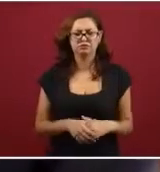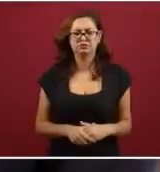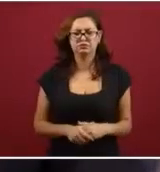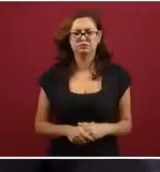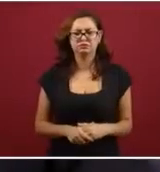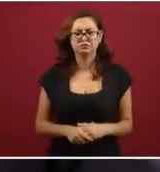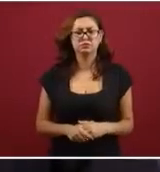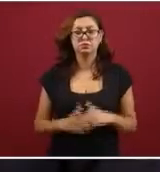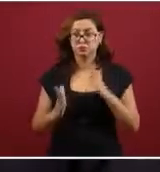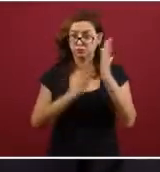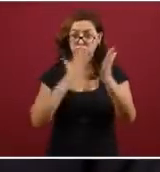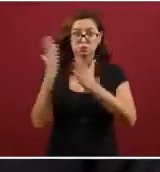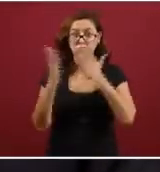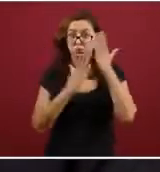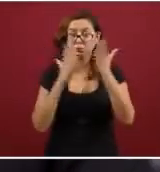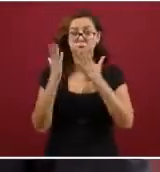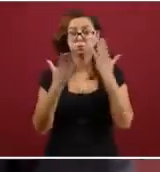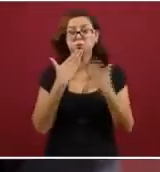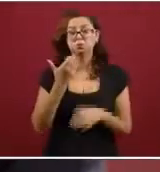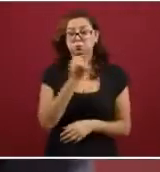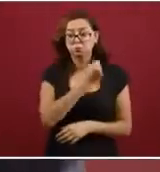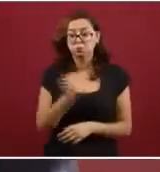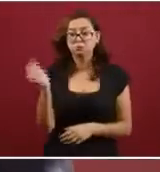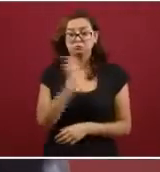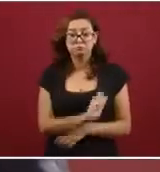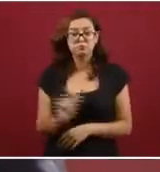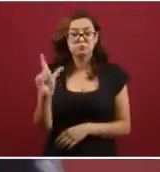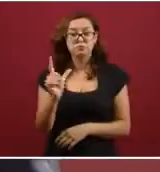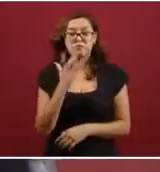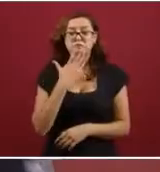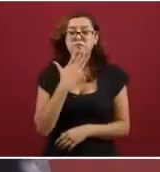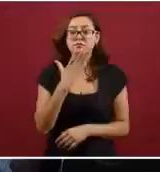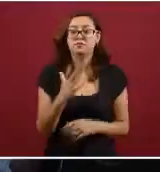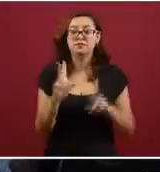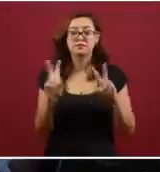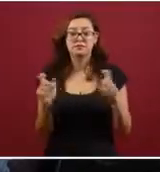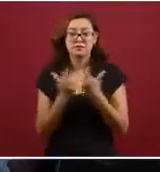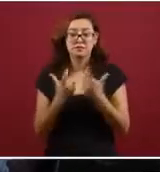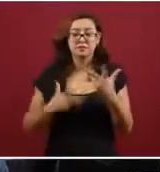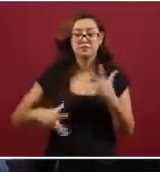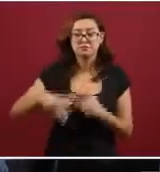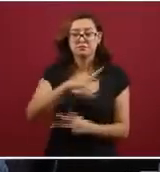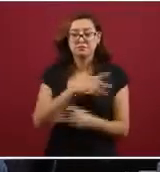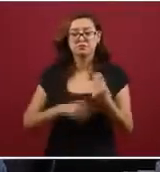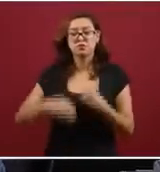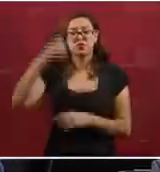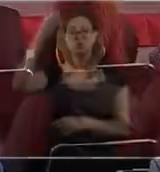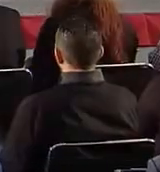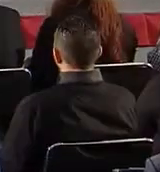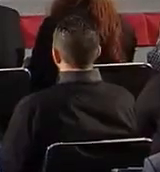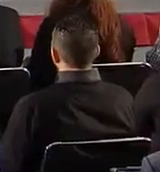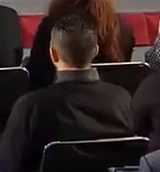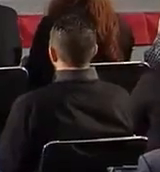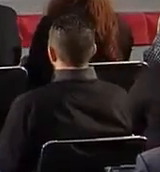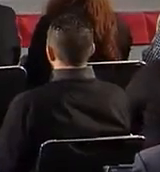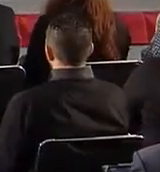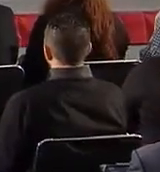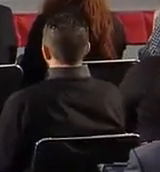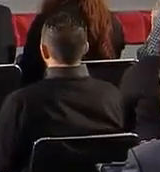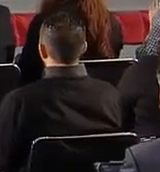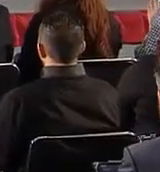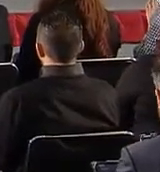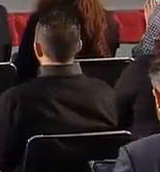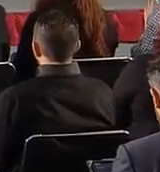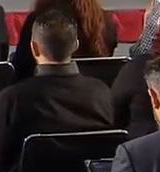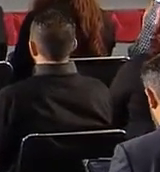está bien formado, es un profesional de la economía, tiene experiencia, es